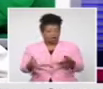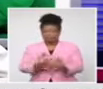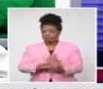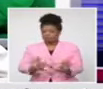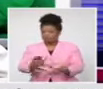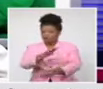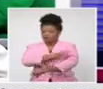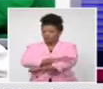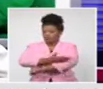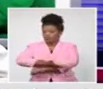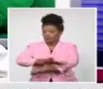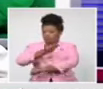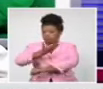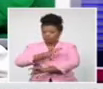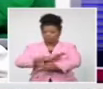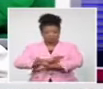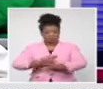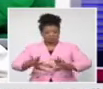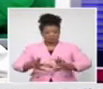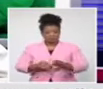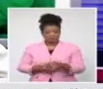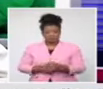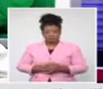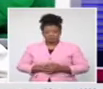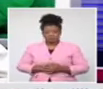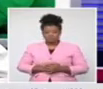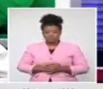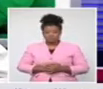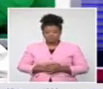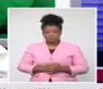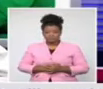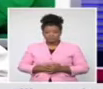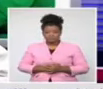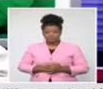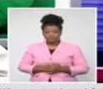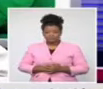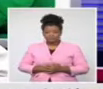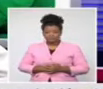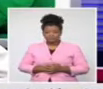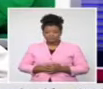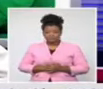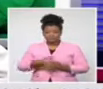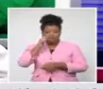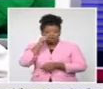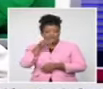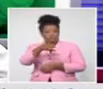arterial, que fue espontáneamente al hospital, presentaba tos,